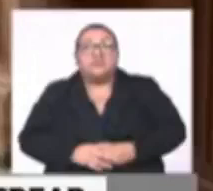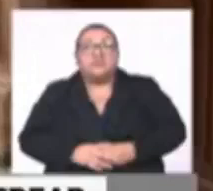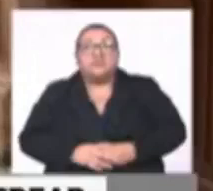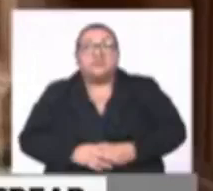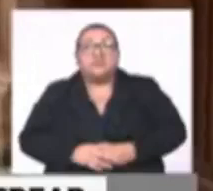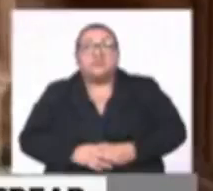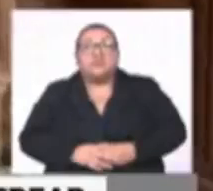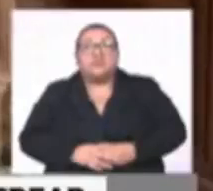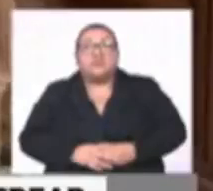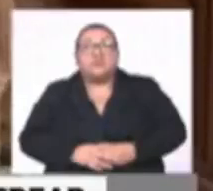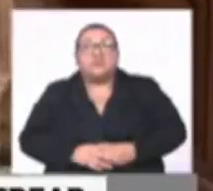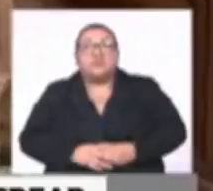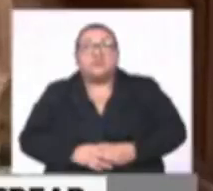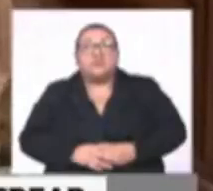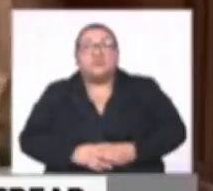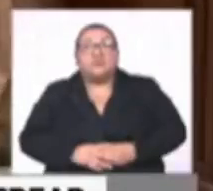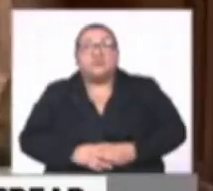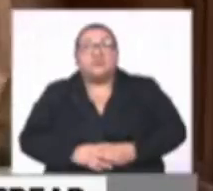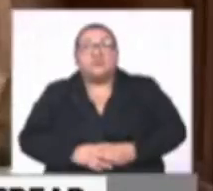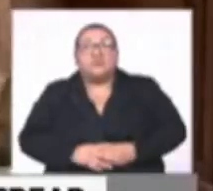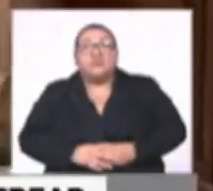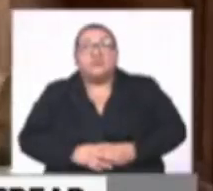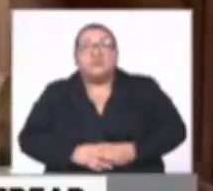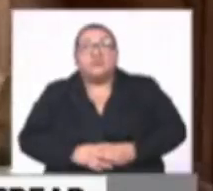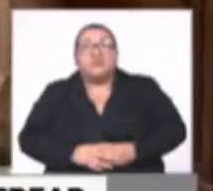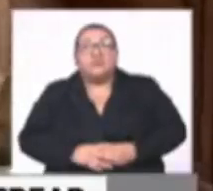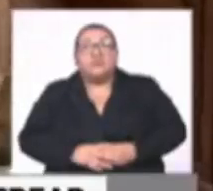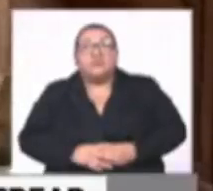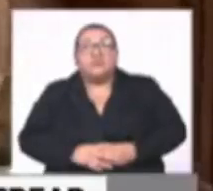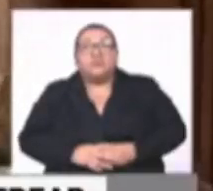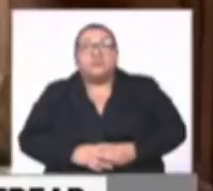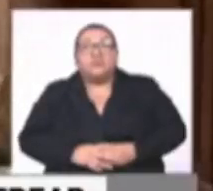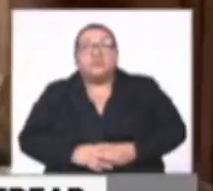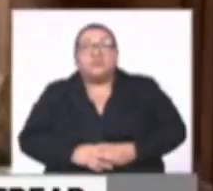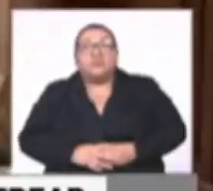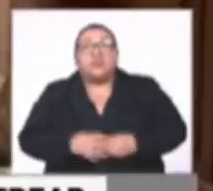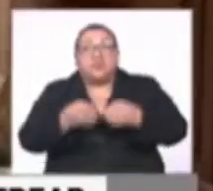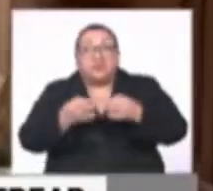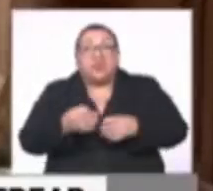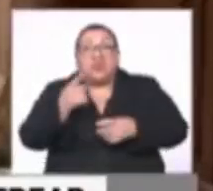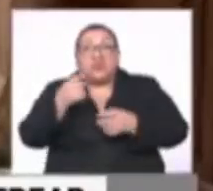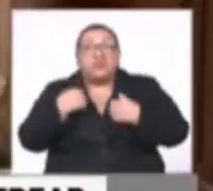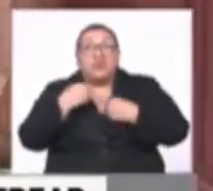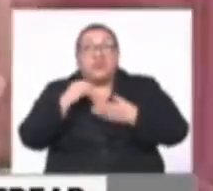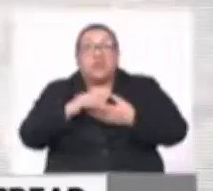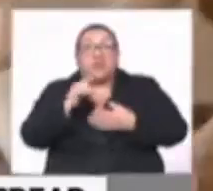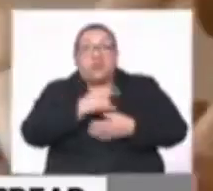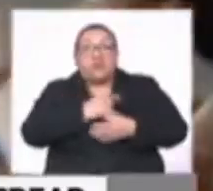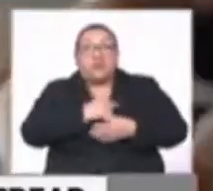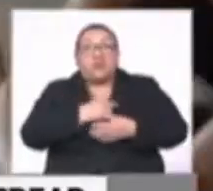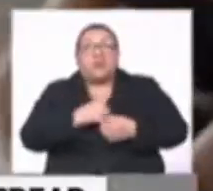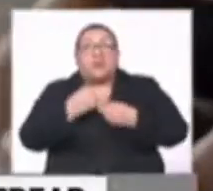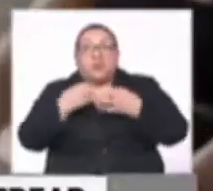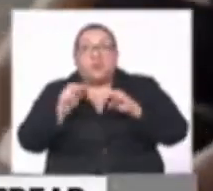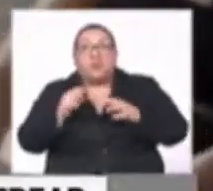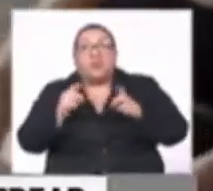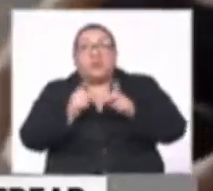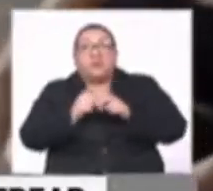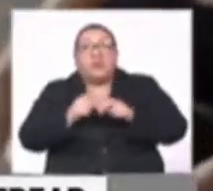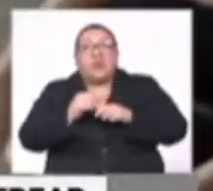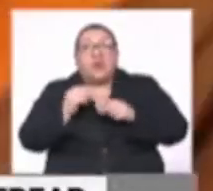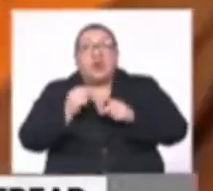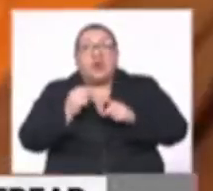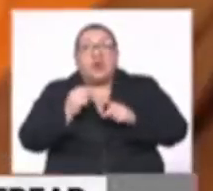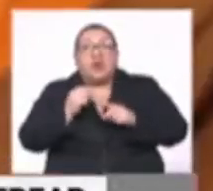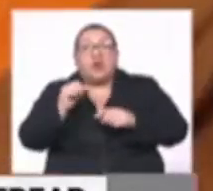la carrera, nosotros somos seremos una universidad pública, ¿no? Agregó que a comparación